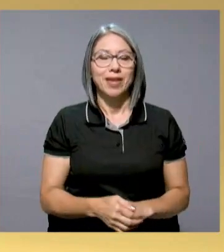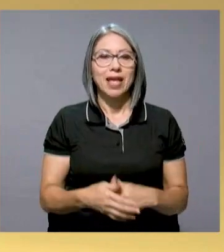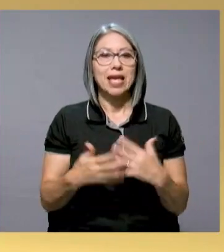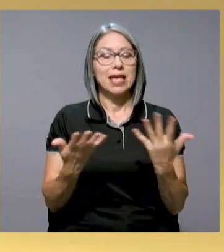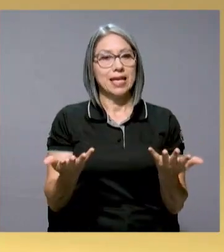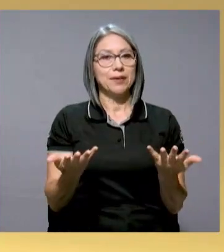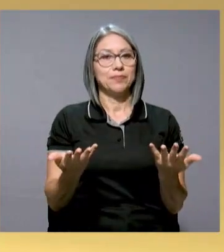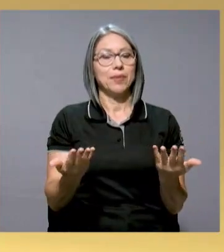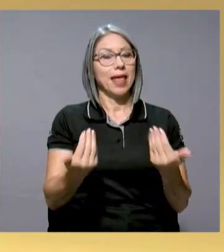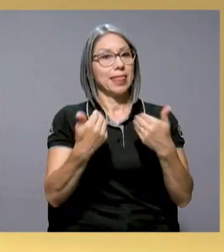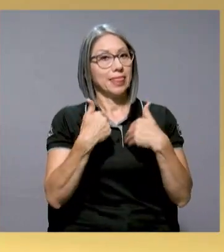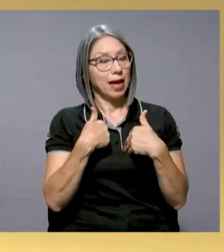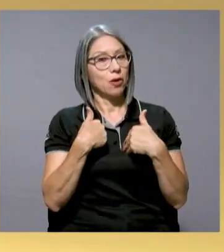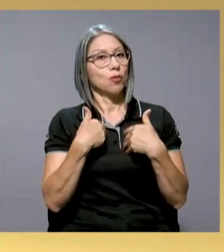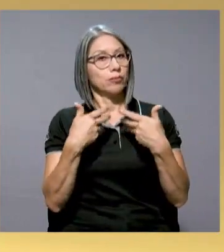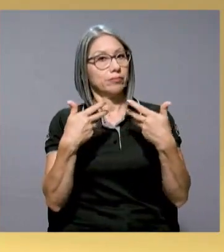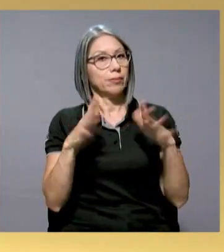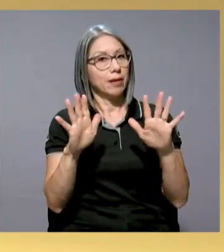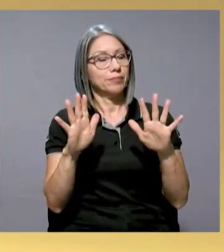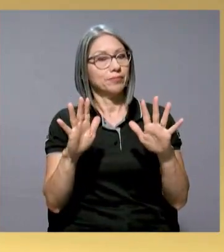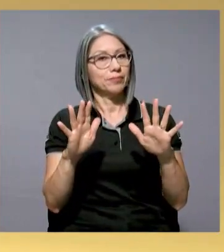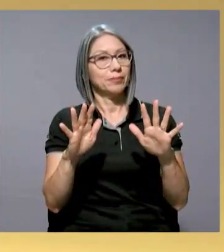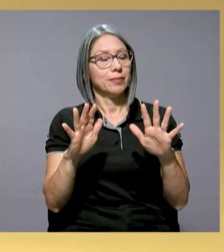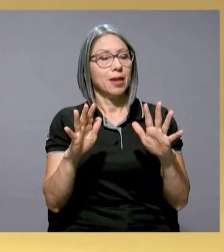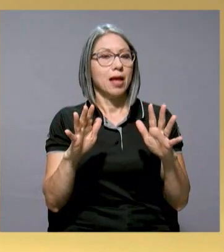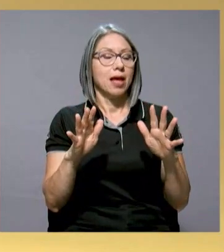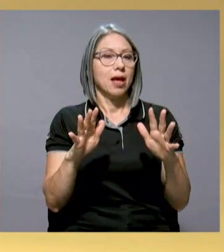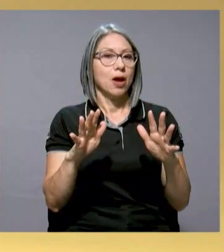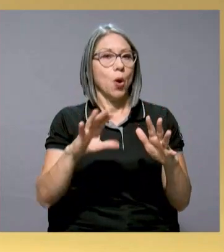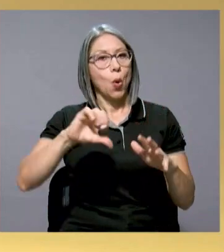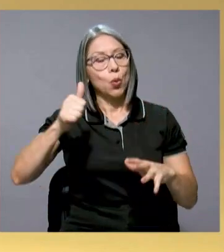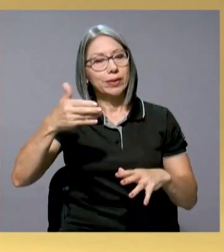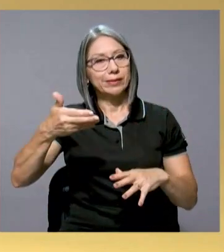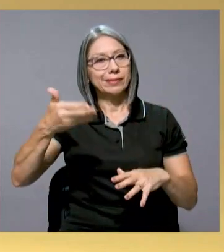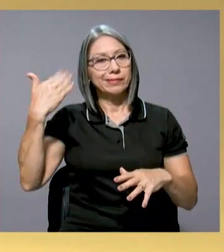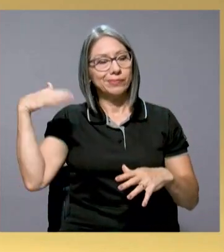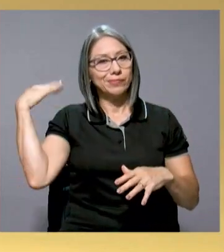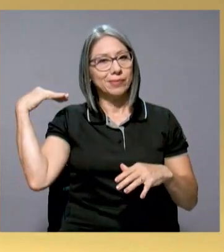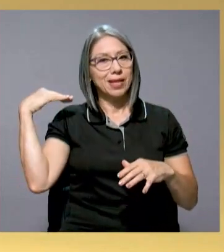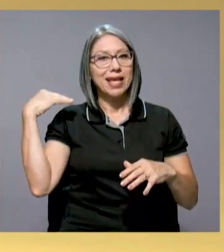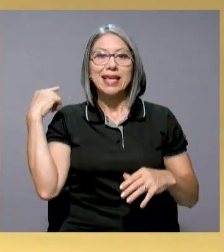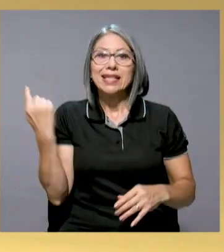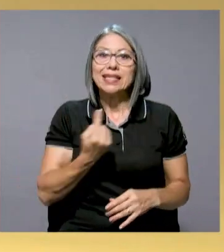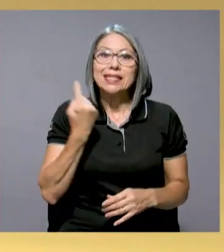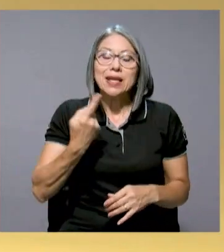y tengo las tres, y además cada vez que puedo uso